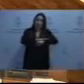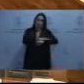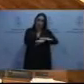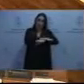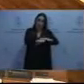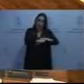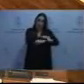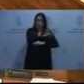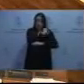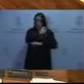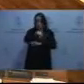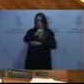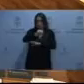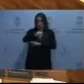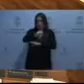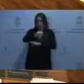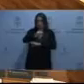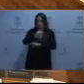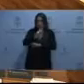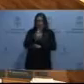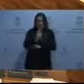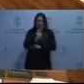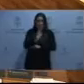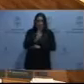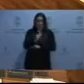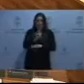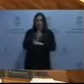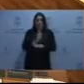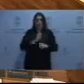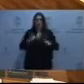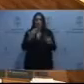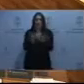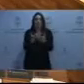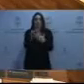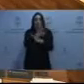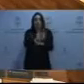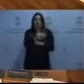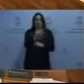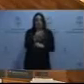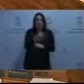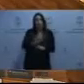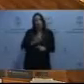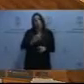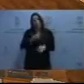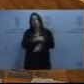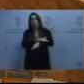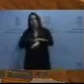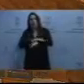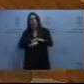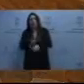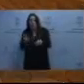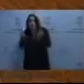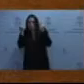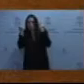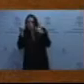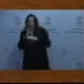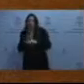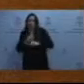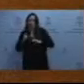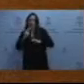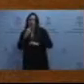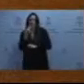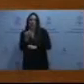ignora sistemáticamente lo que el Parlamento propone y entre un Gobierno esclavo de lo que un Parlamento proponga, en el término